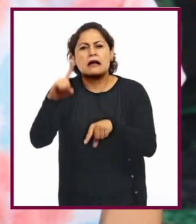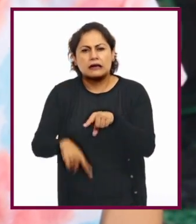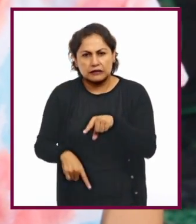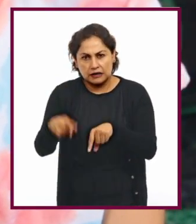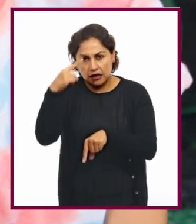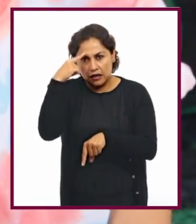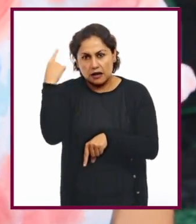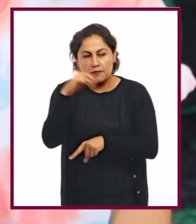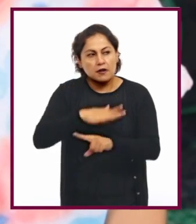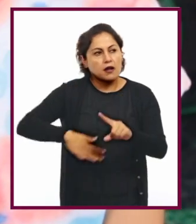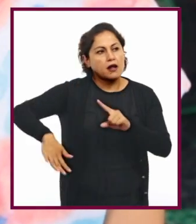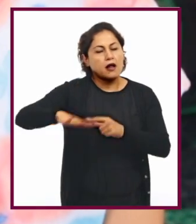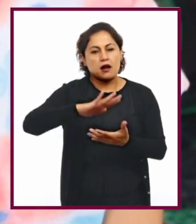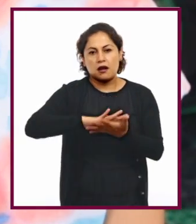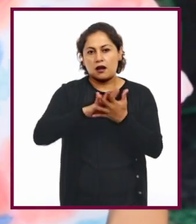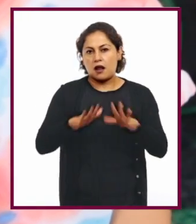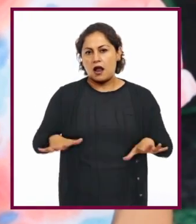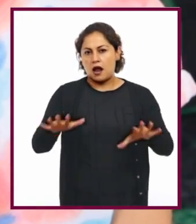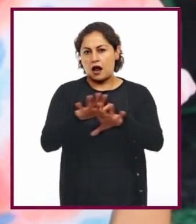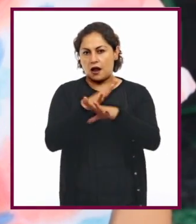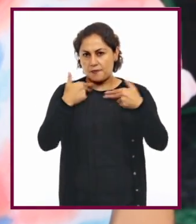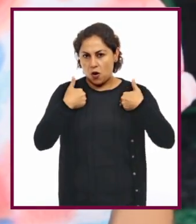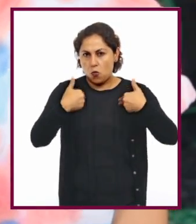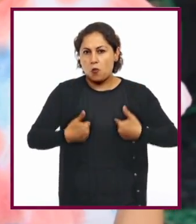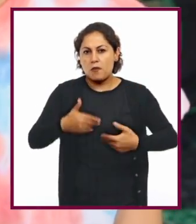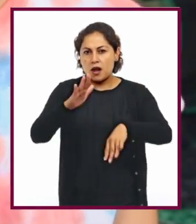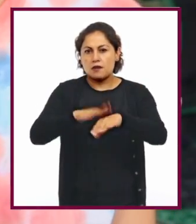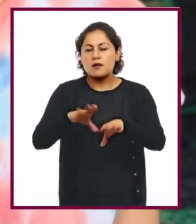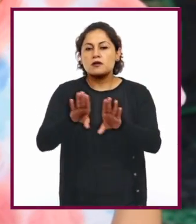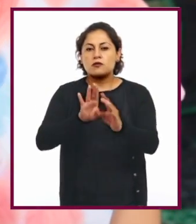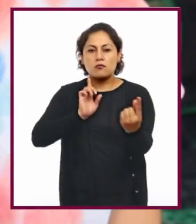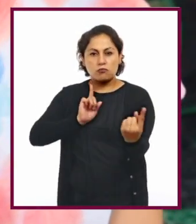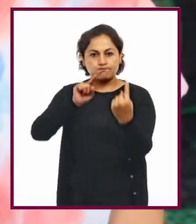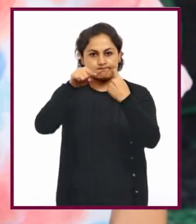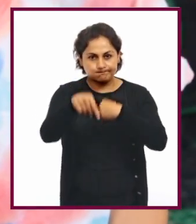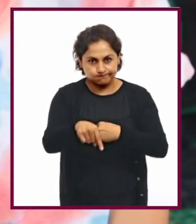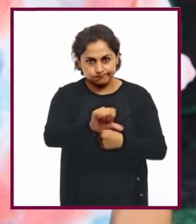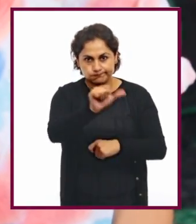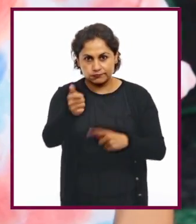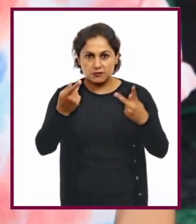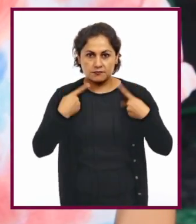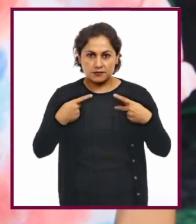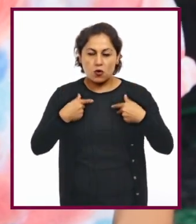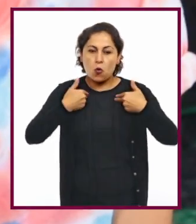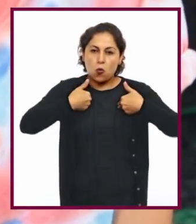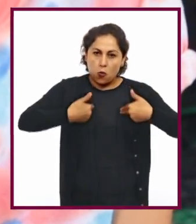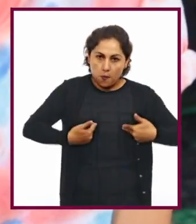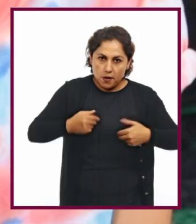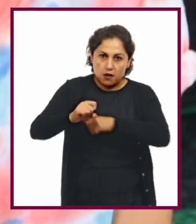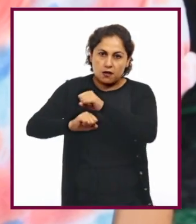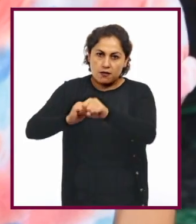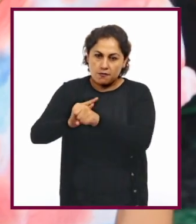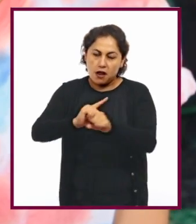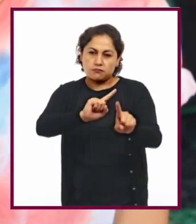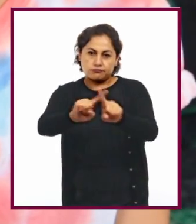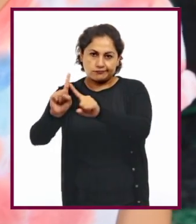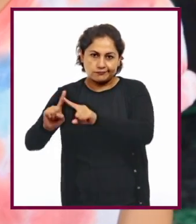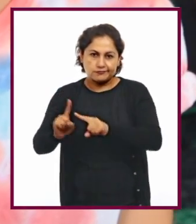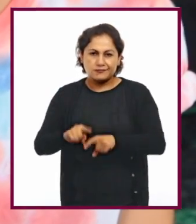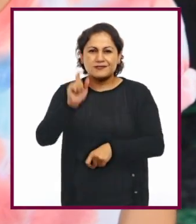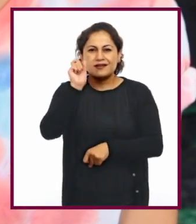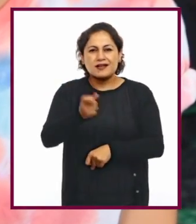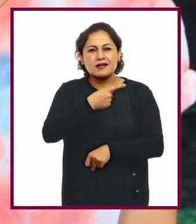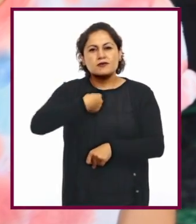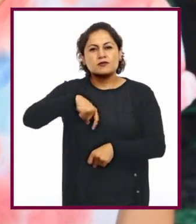la crueldad. Para que haya una sociedad más humana, se necesita que tengamos empatía con los demás, tanto seres humanos como no